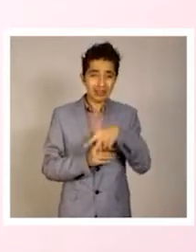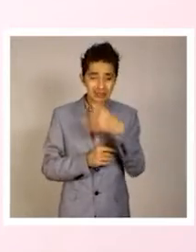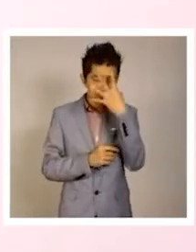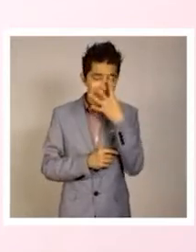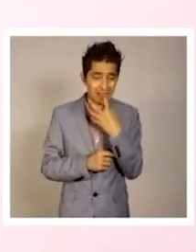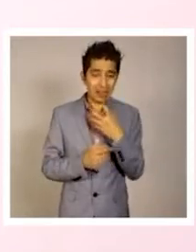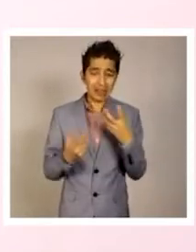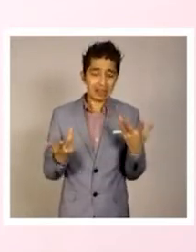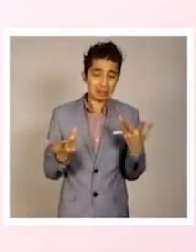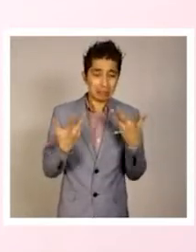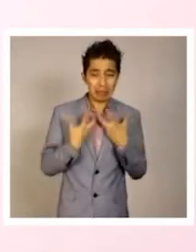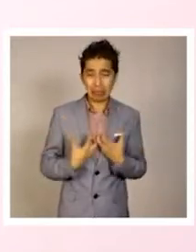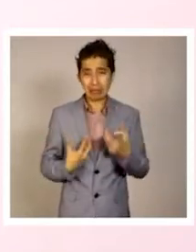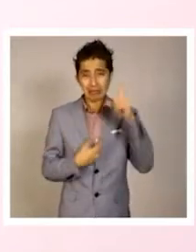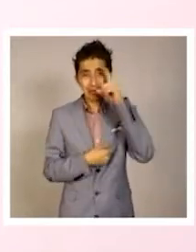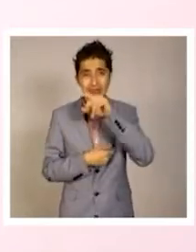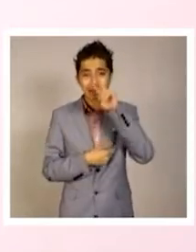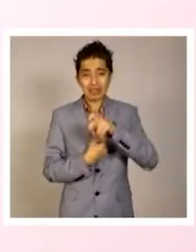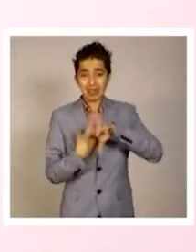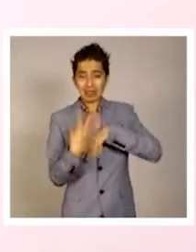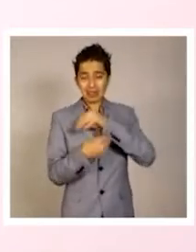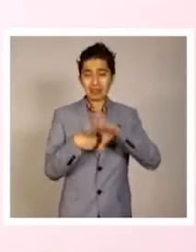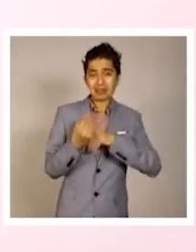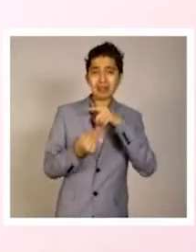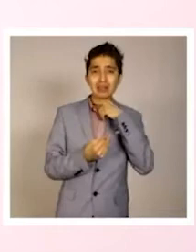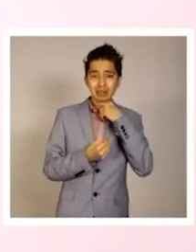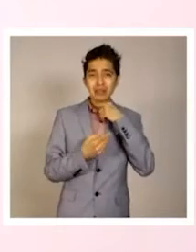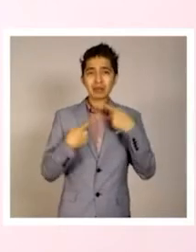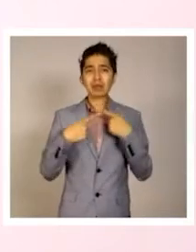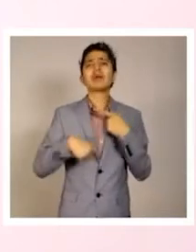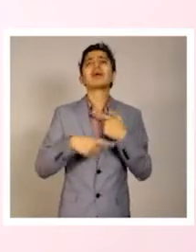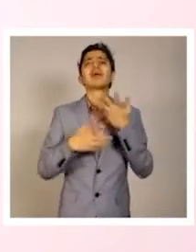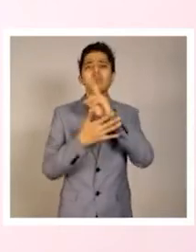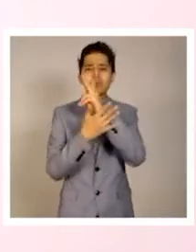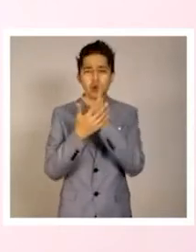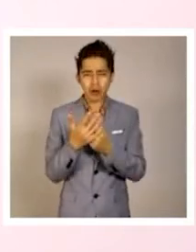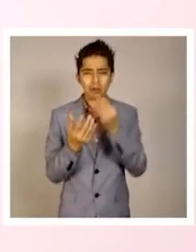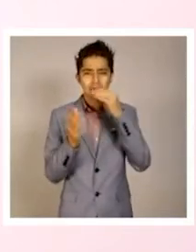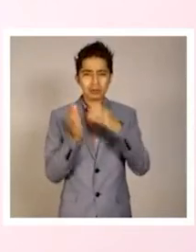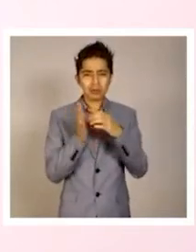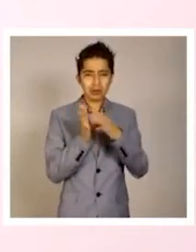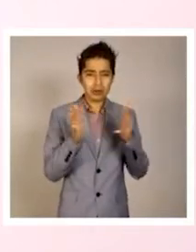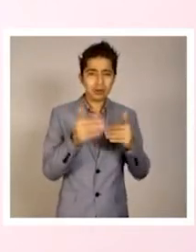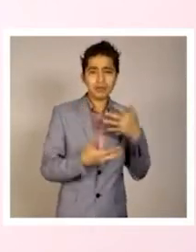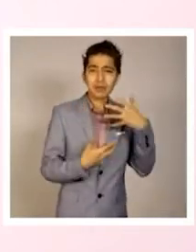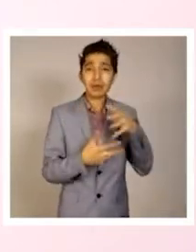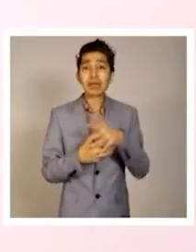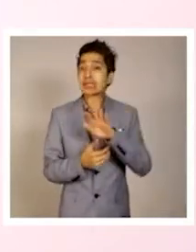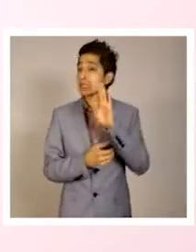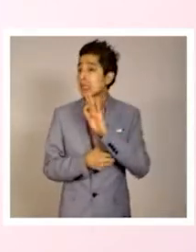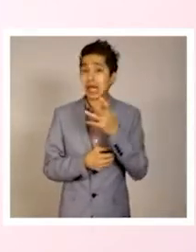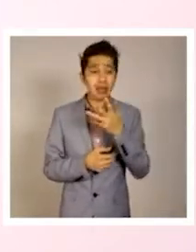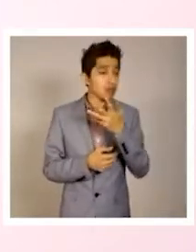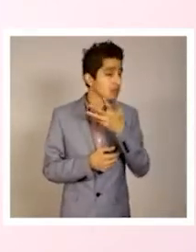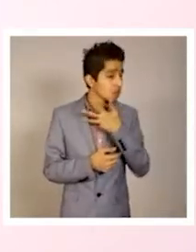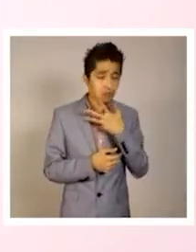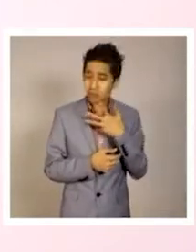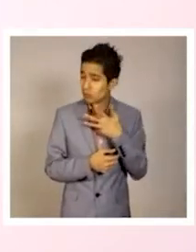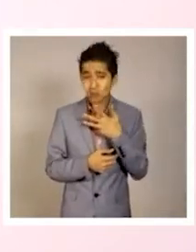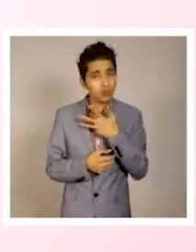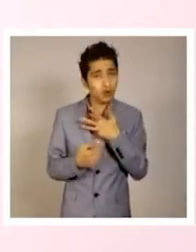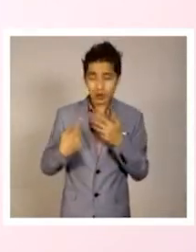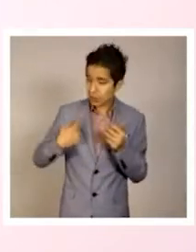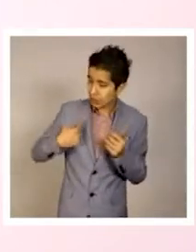ahí? Pues de que el presidente de la República, Andrés Manuel López Obrador, dio una instrucción y pareciera ser que sus propios